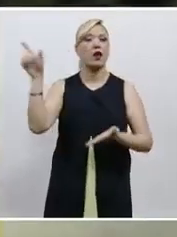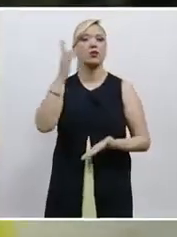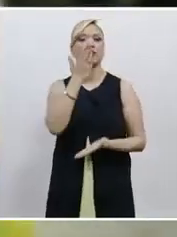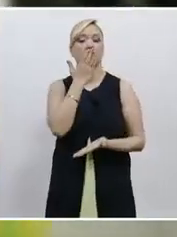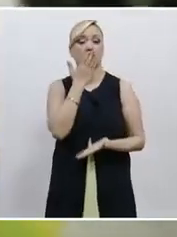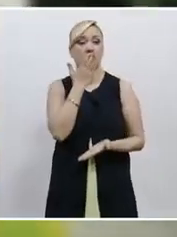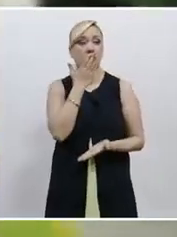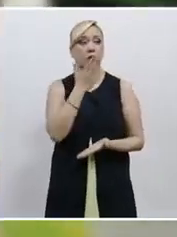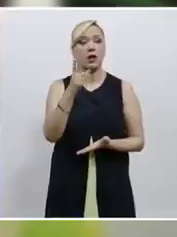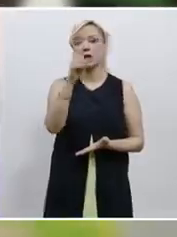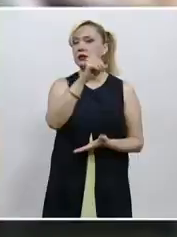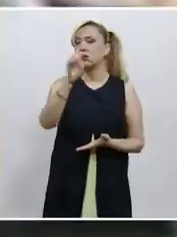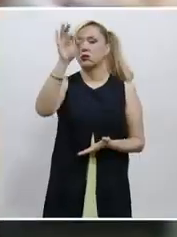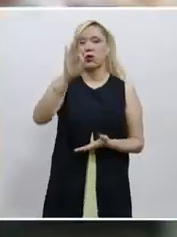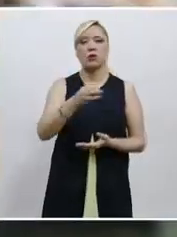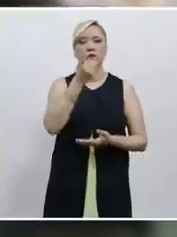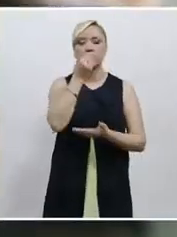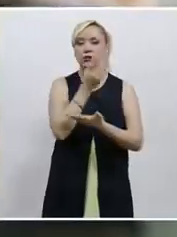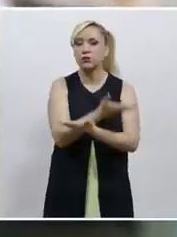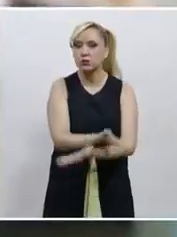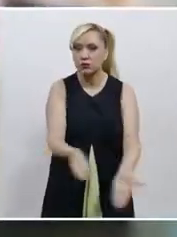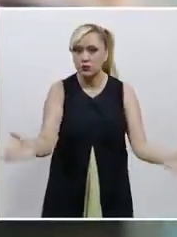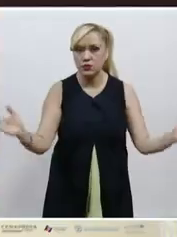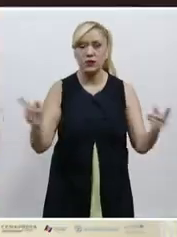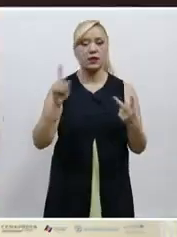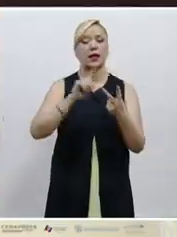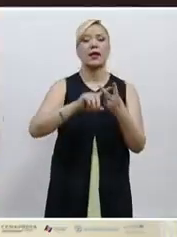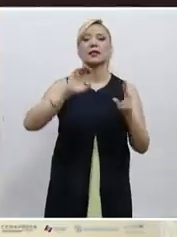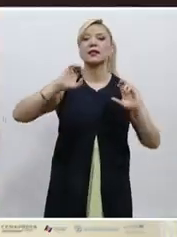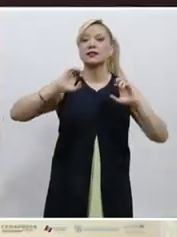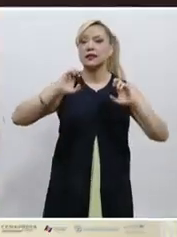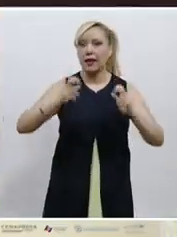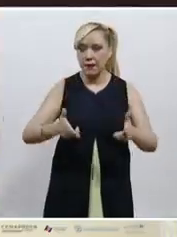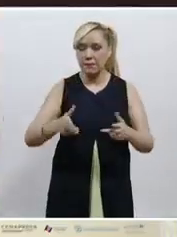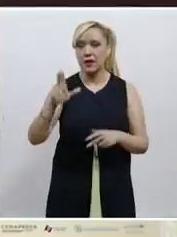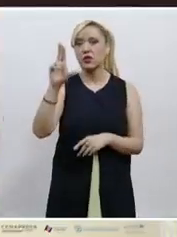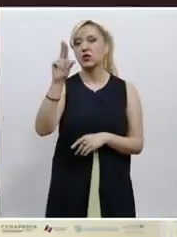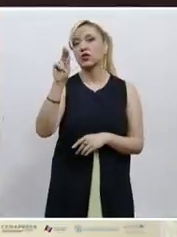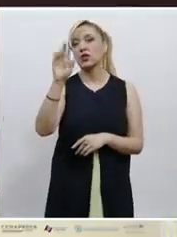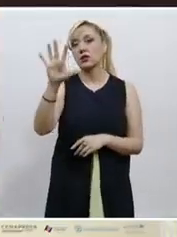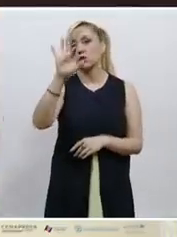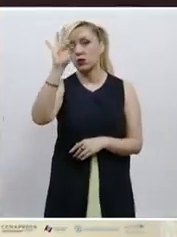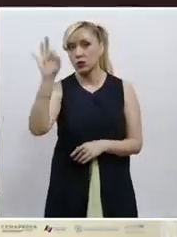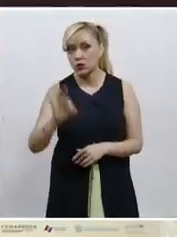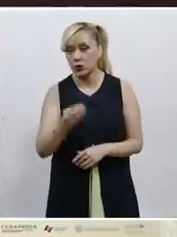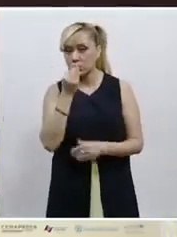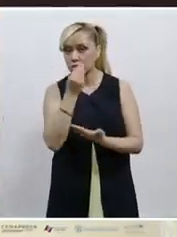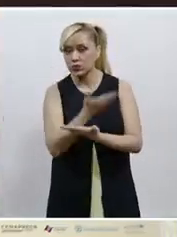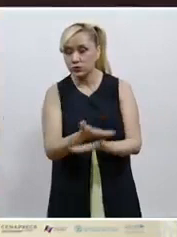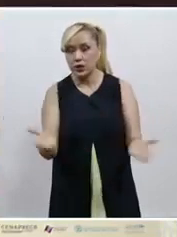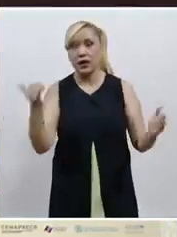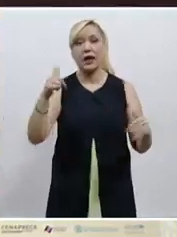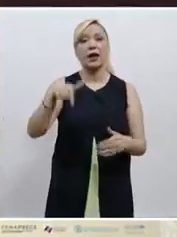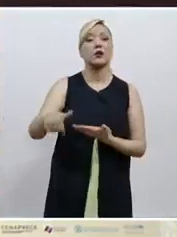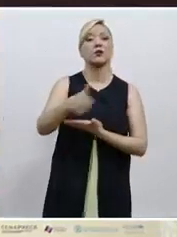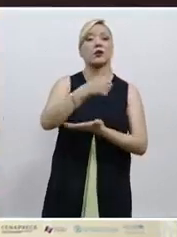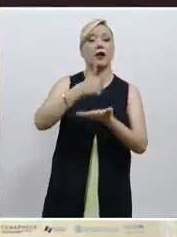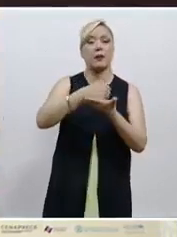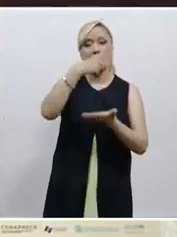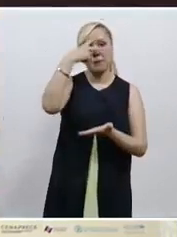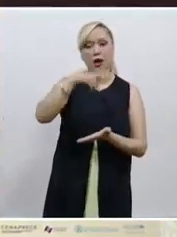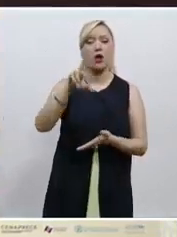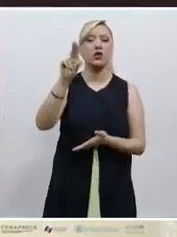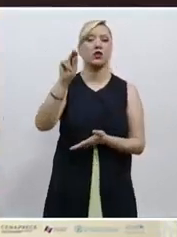tenemos 100% de desayunos, en el estado de Chiapas tenemos 85% de desayunos y en la Ciudad de